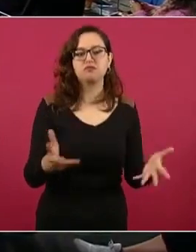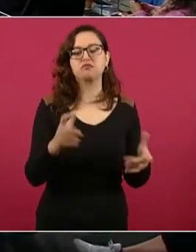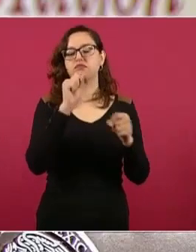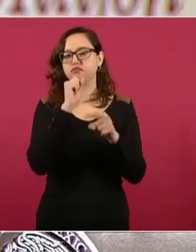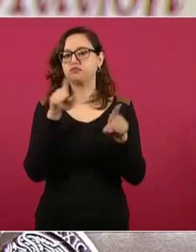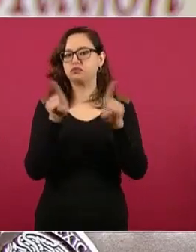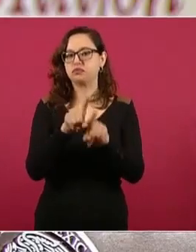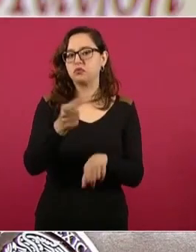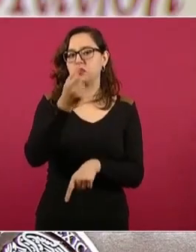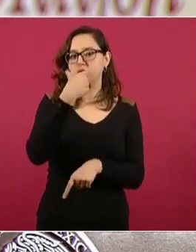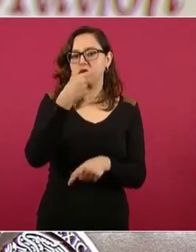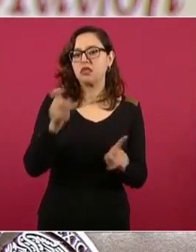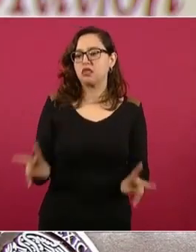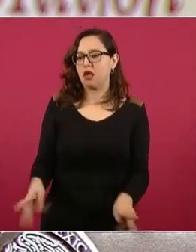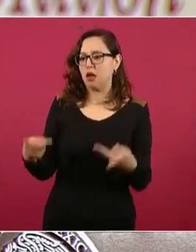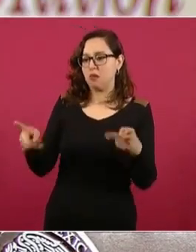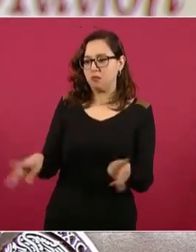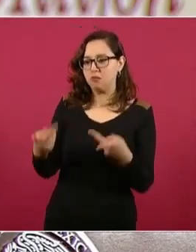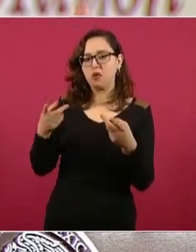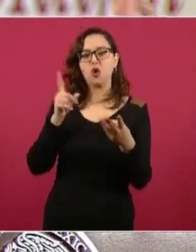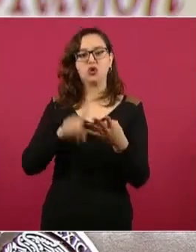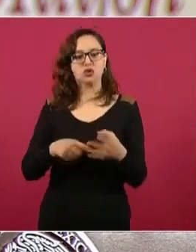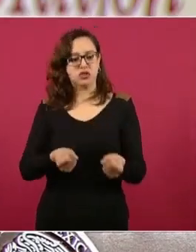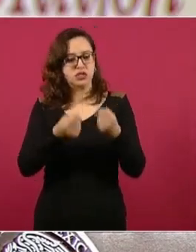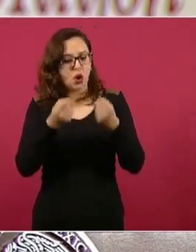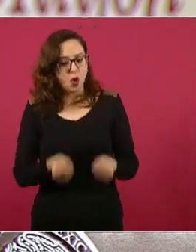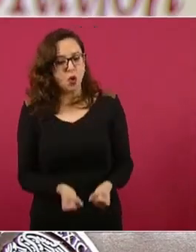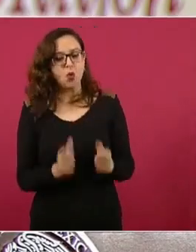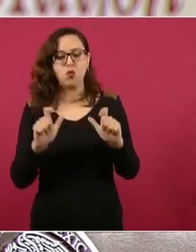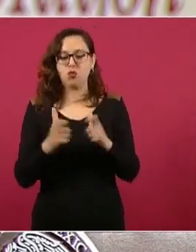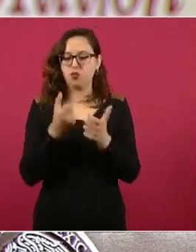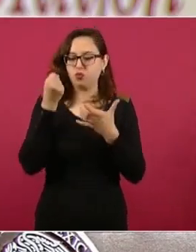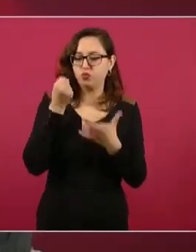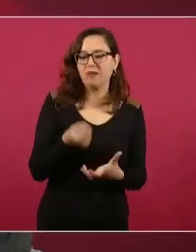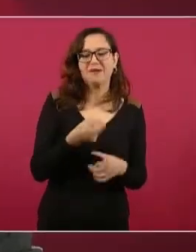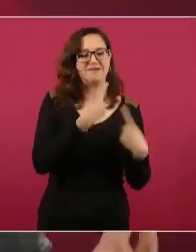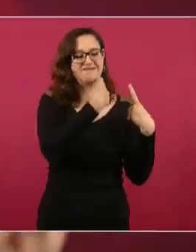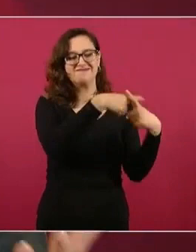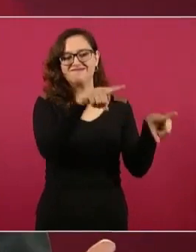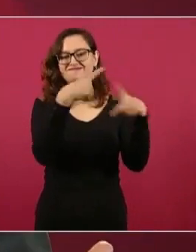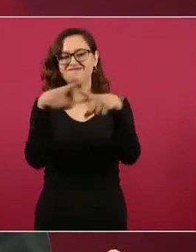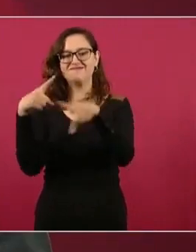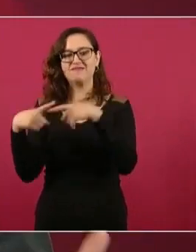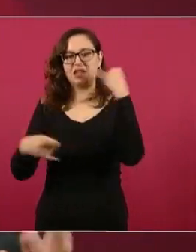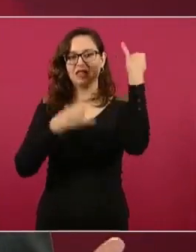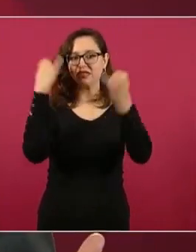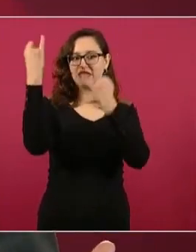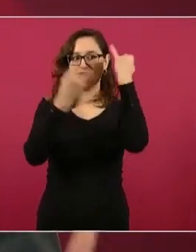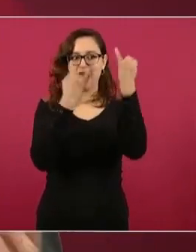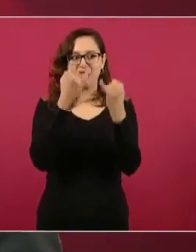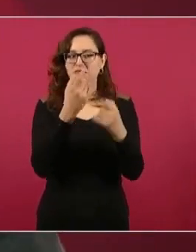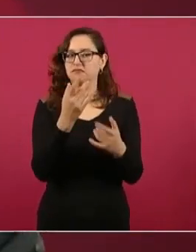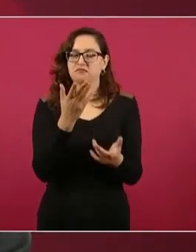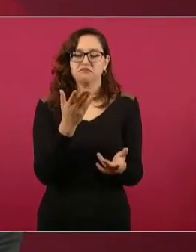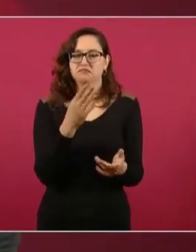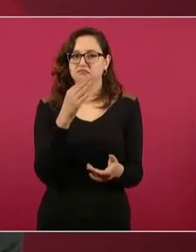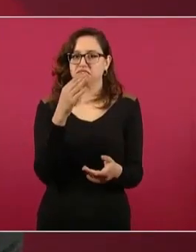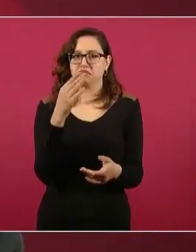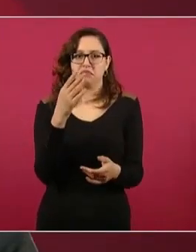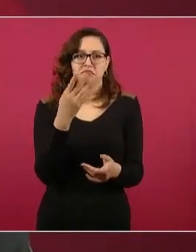de medicamentos, aseguradoras, fondos de inversión, etcétera, etcétera. El Seguro Popular en su momento es la